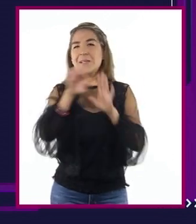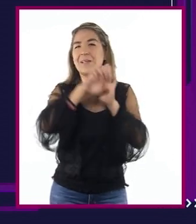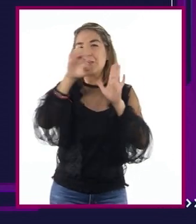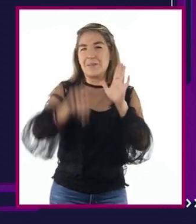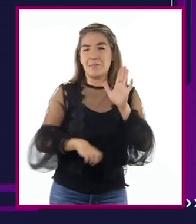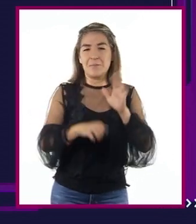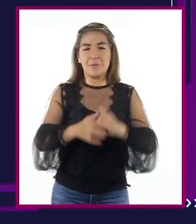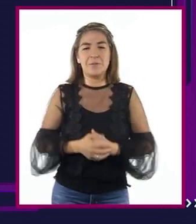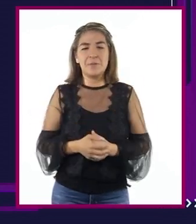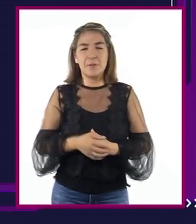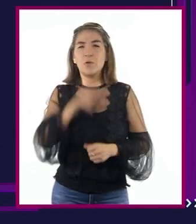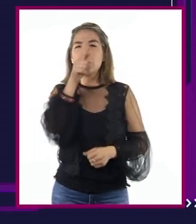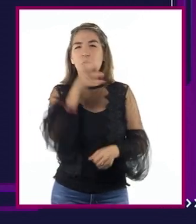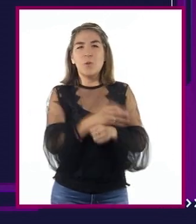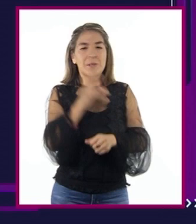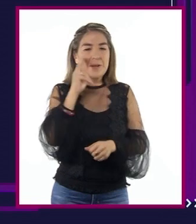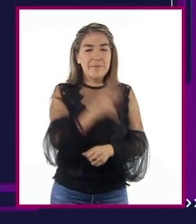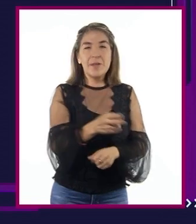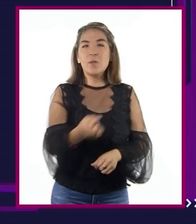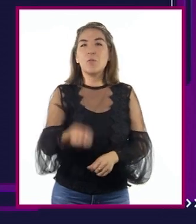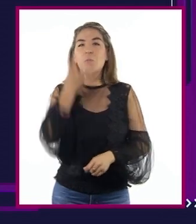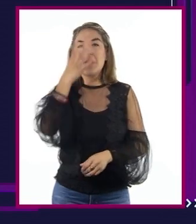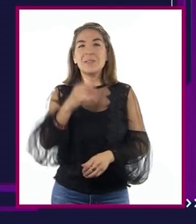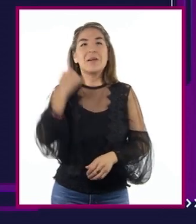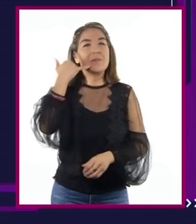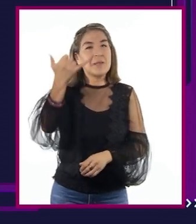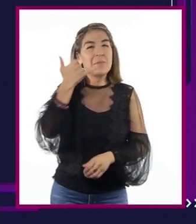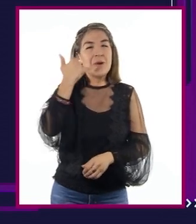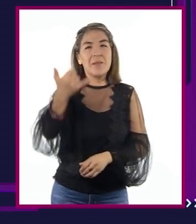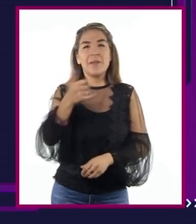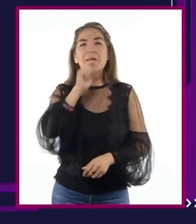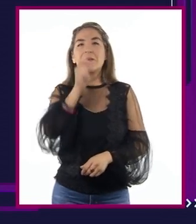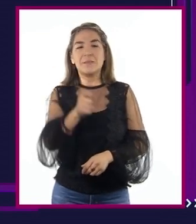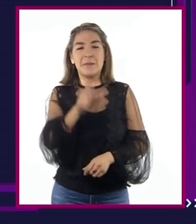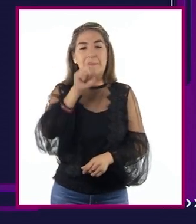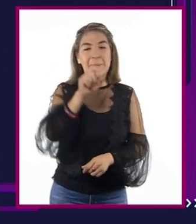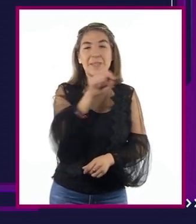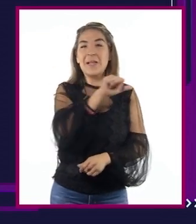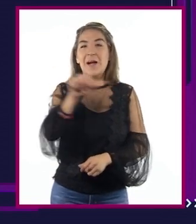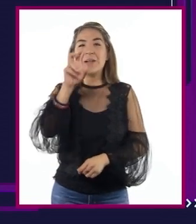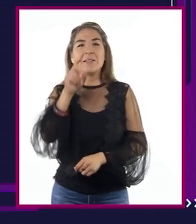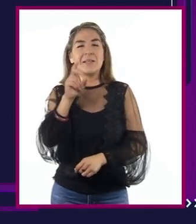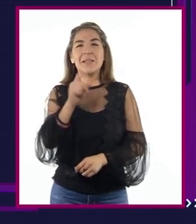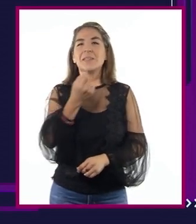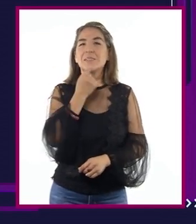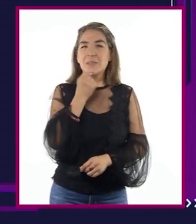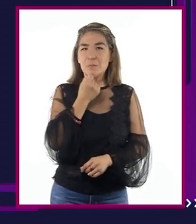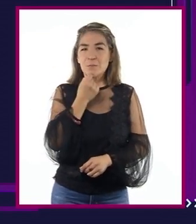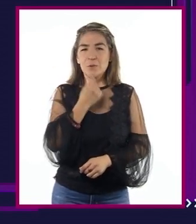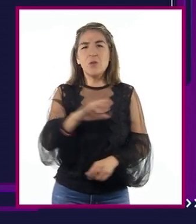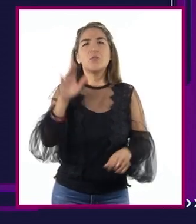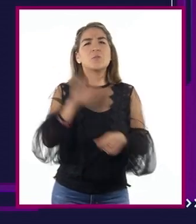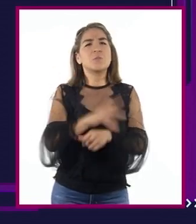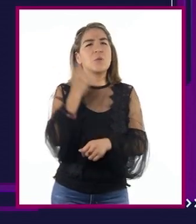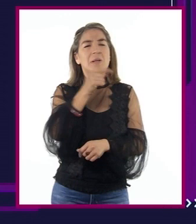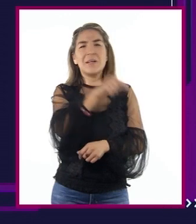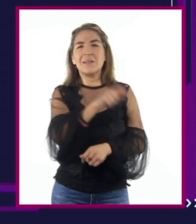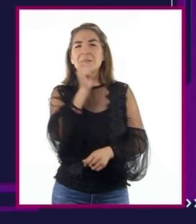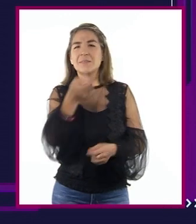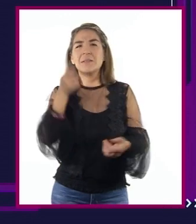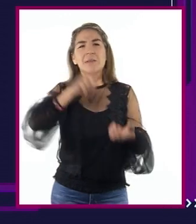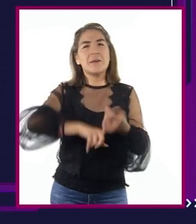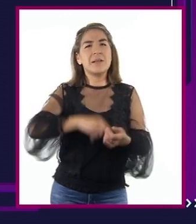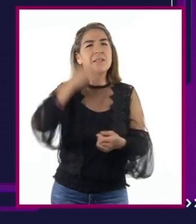ejemplo, vemos que la mayor cantidad de llamadas duró entre 20 y 30 segundos, ya que a este